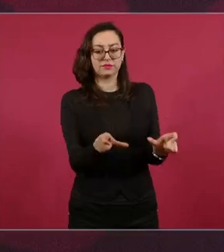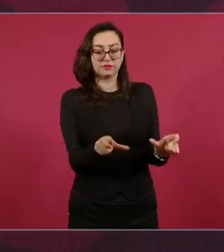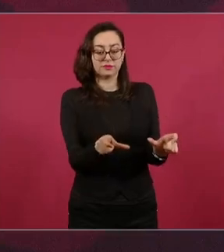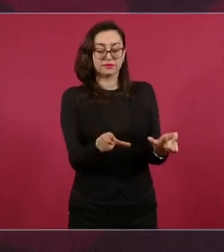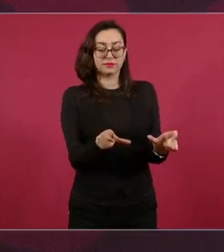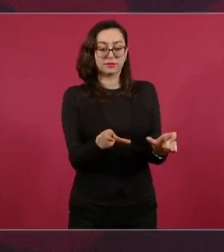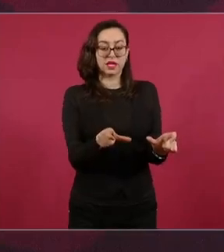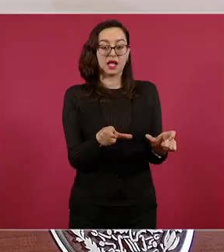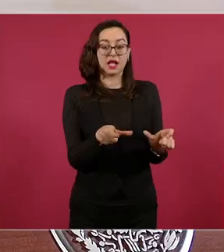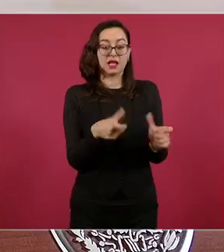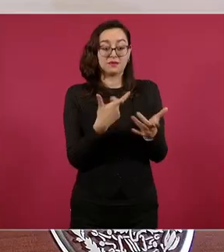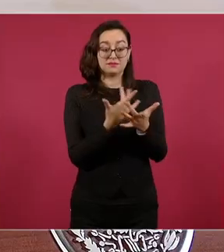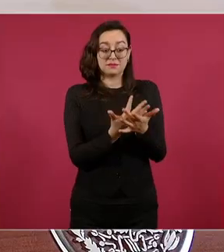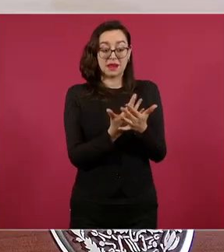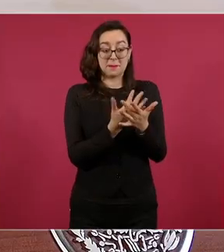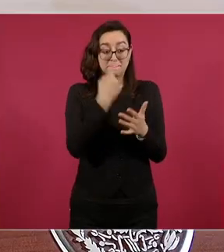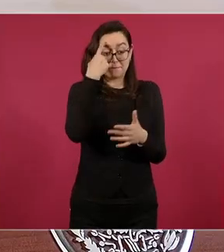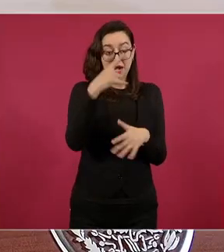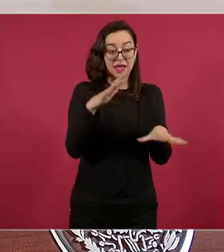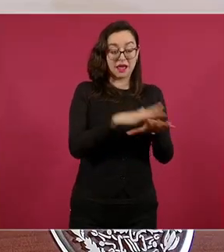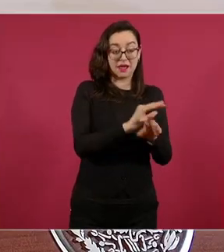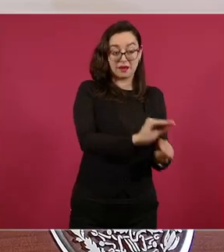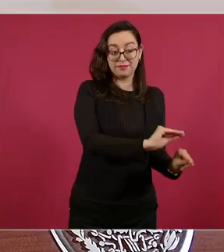se estaba en espera de la orden de aprehensión,